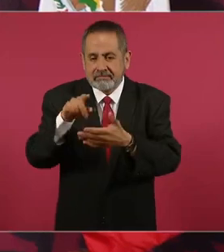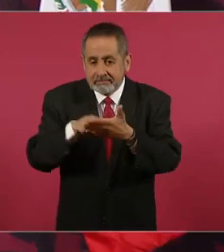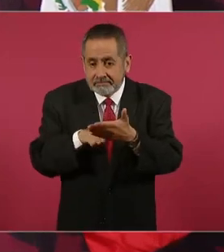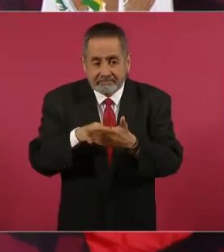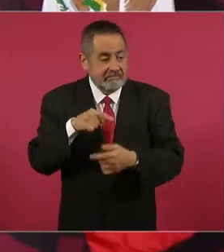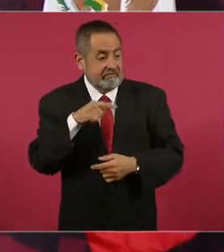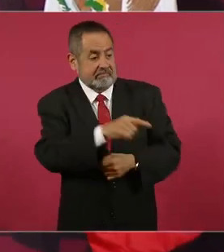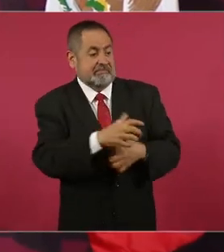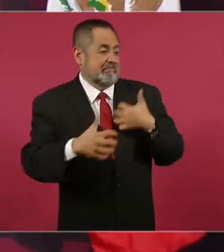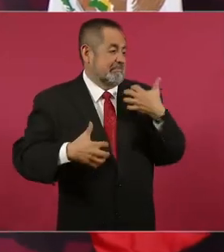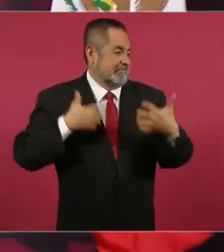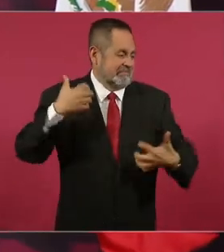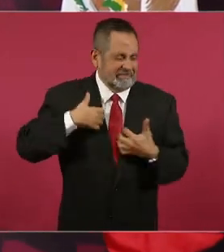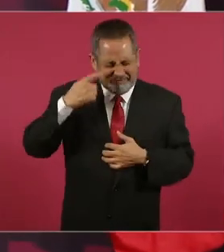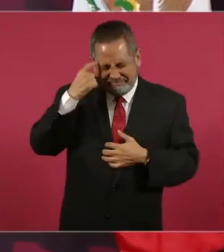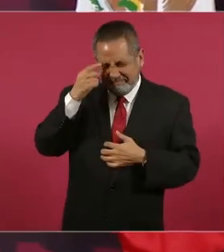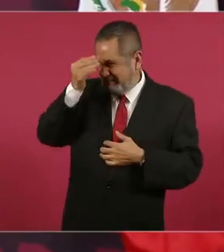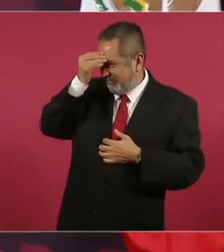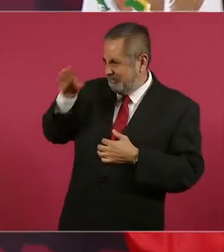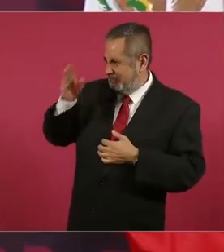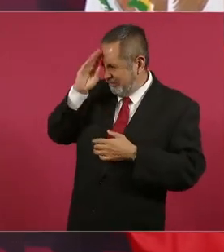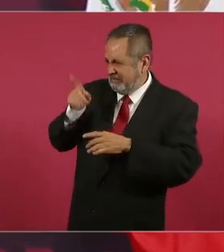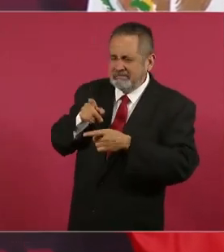Van a estar